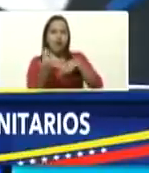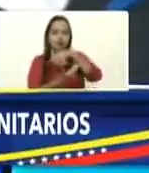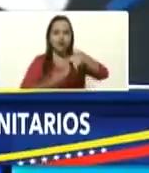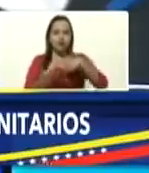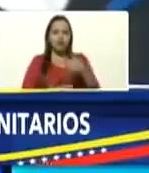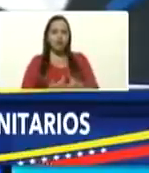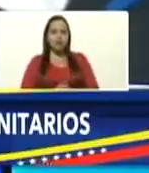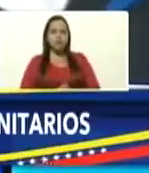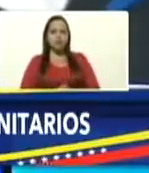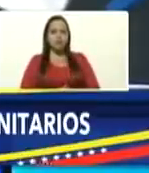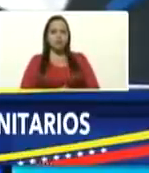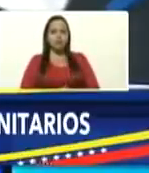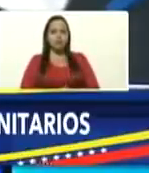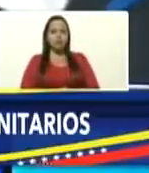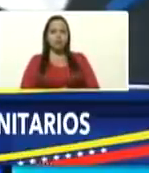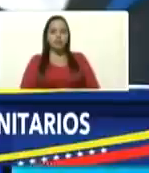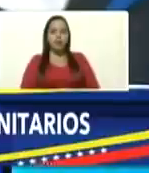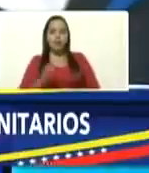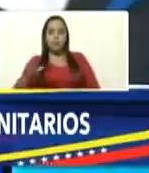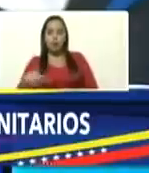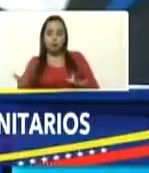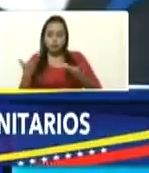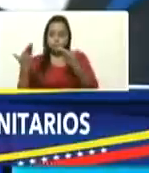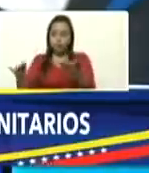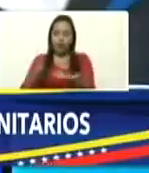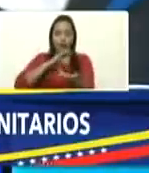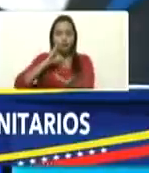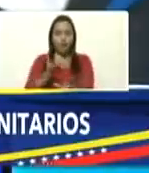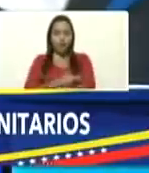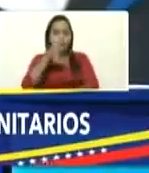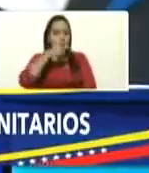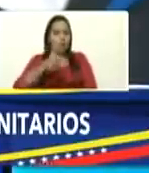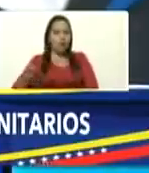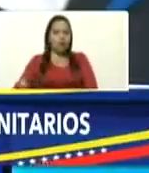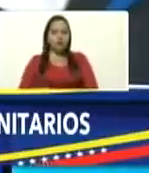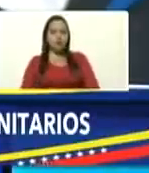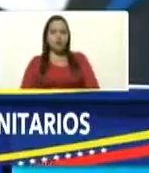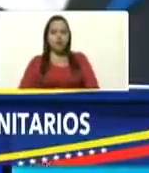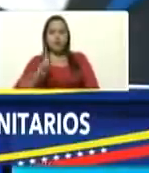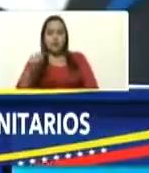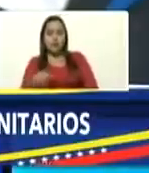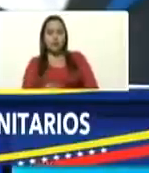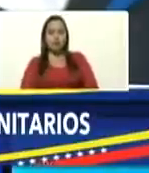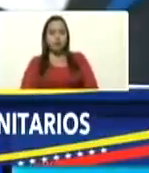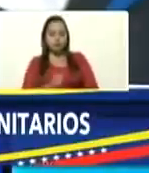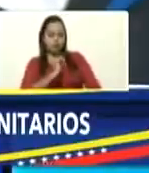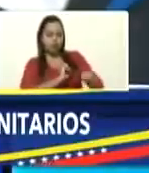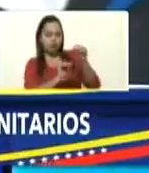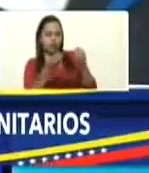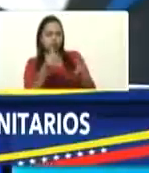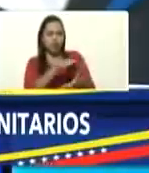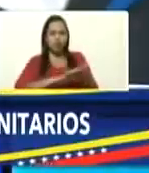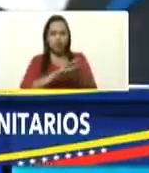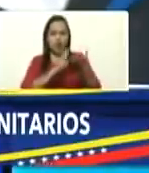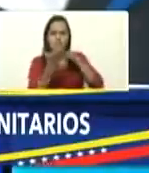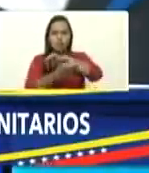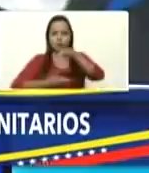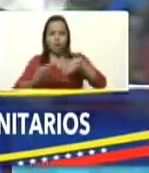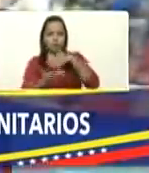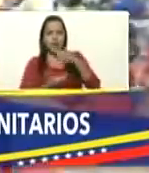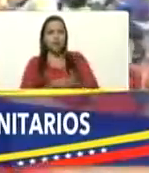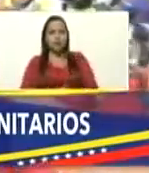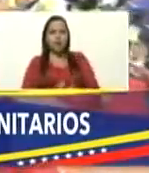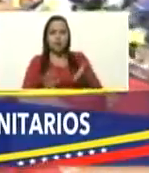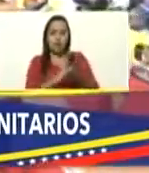revolución, para darle poder al pueblo y para enfrentar y solucionar los problemas de